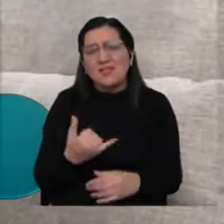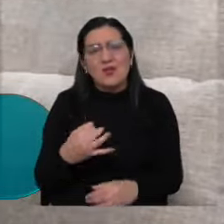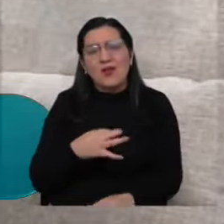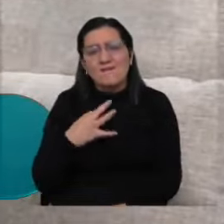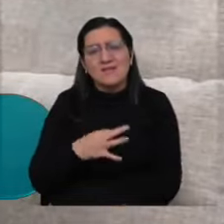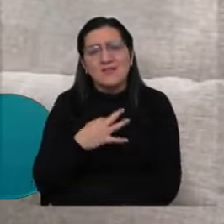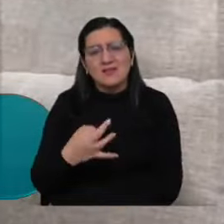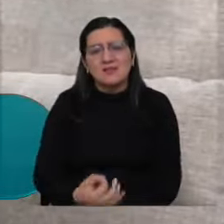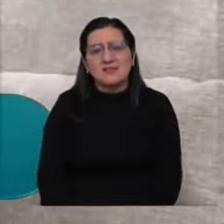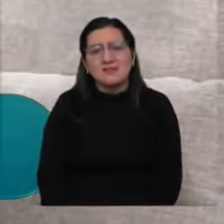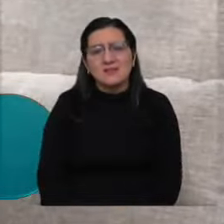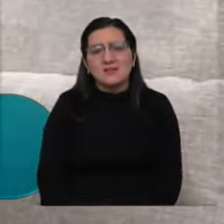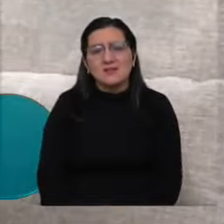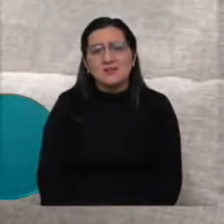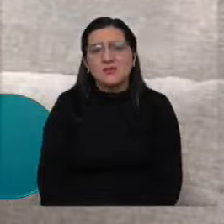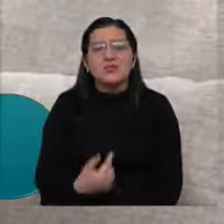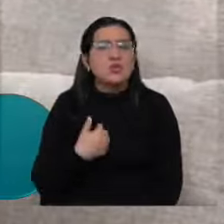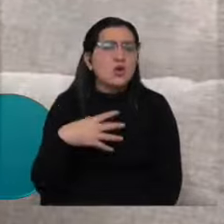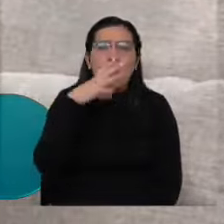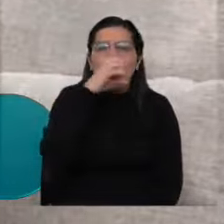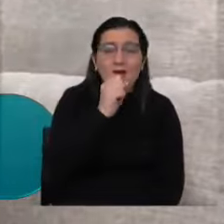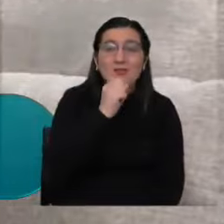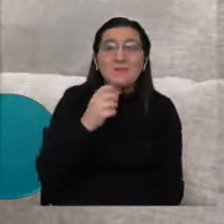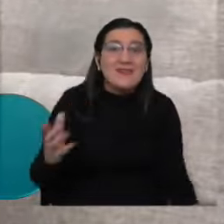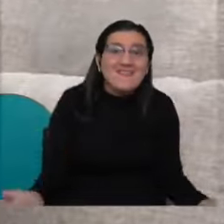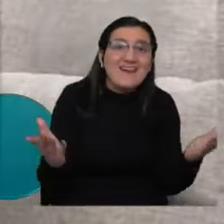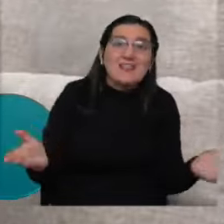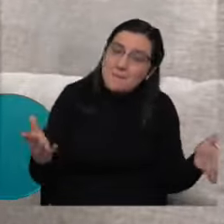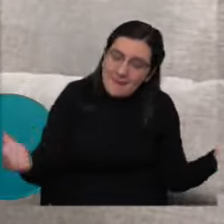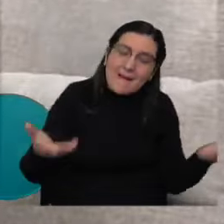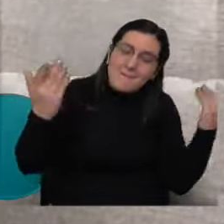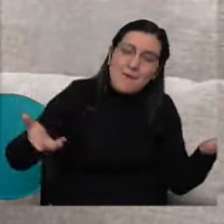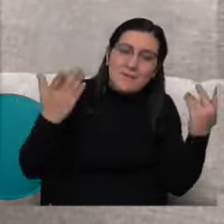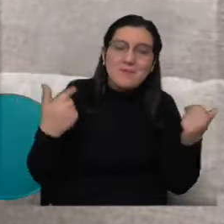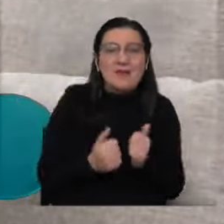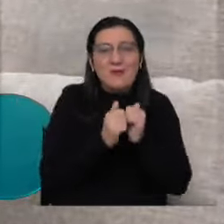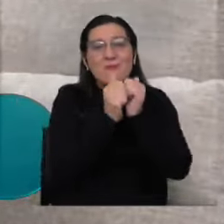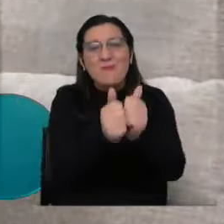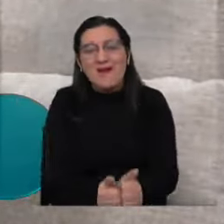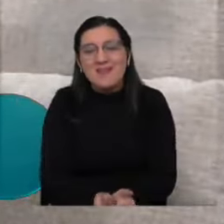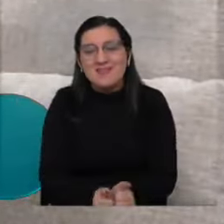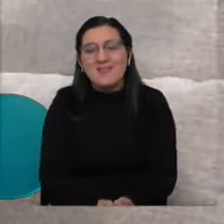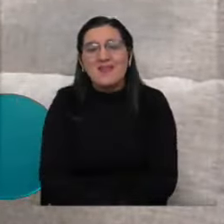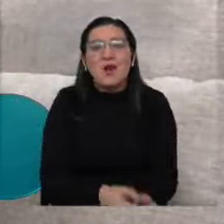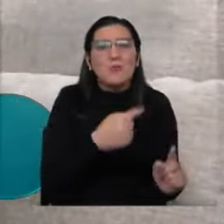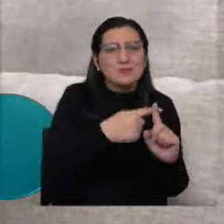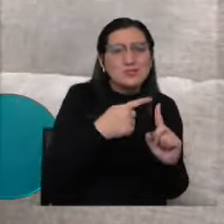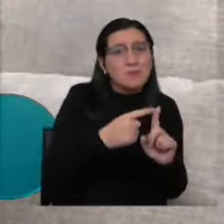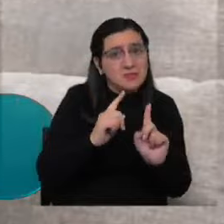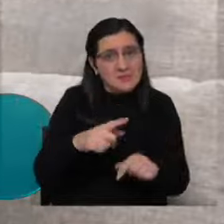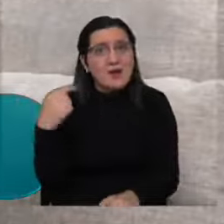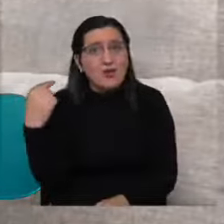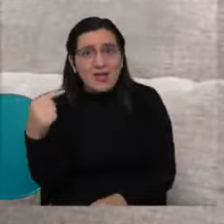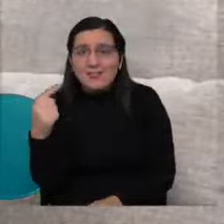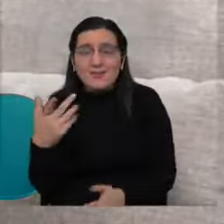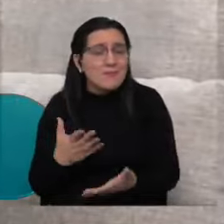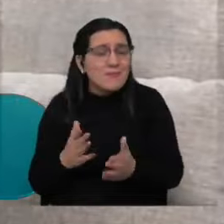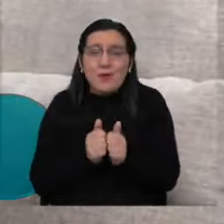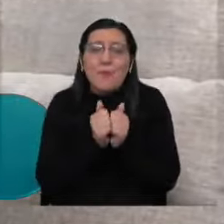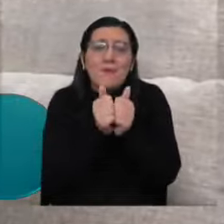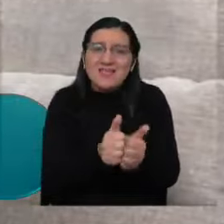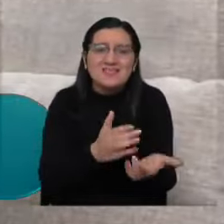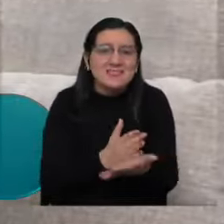vida que me que cuando ya no puedo más me levantan y se Dale vamos y acompañan en las buenas se acompañan en las malas este la